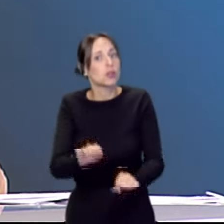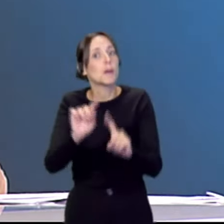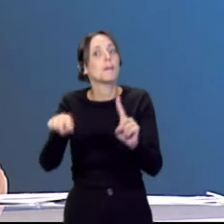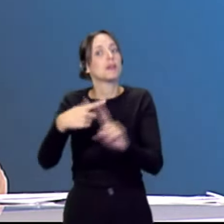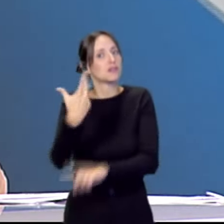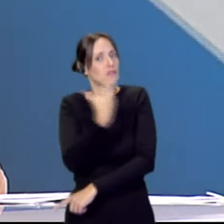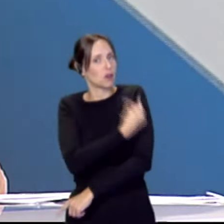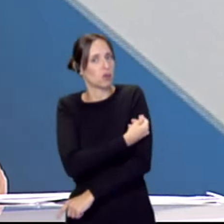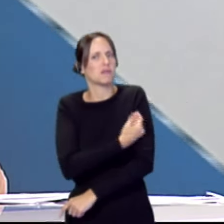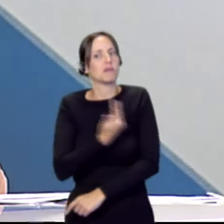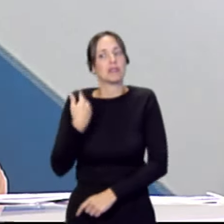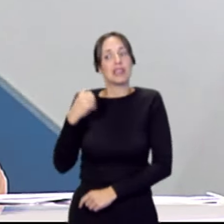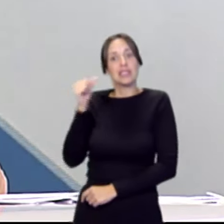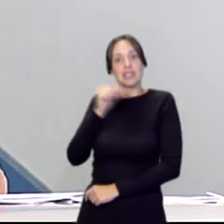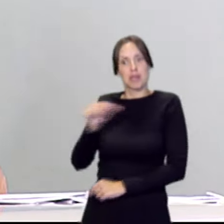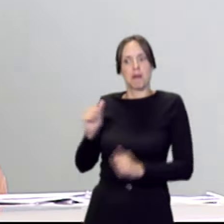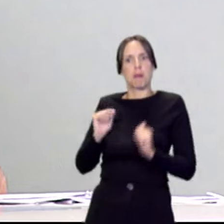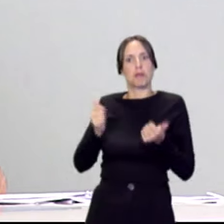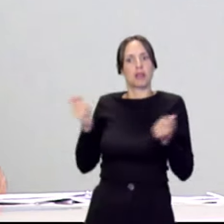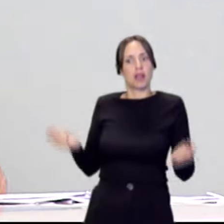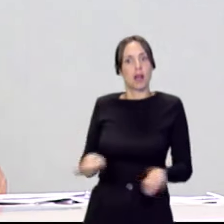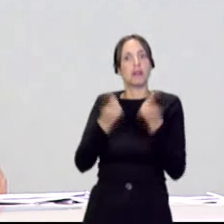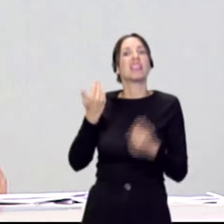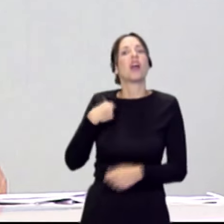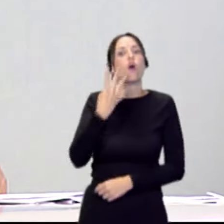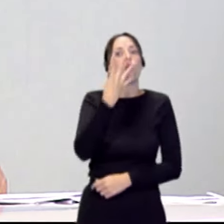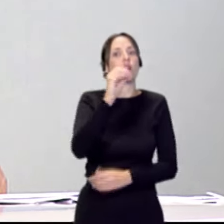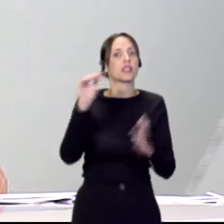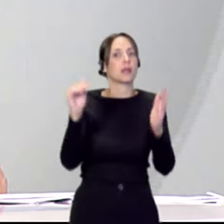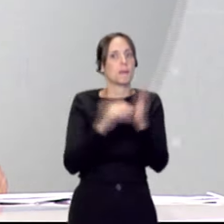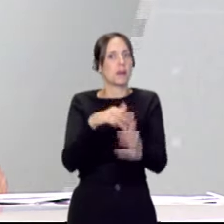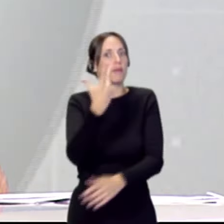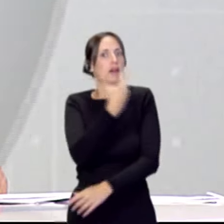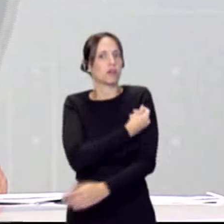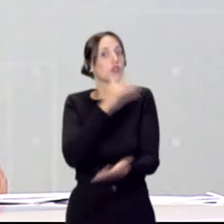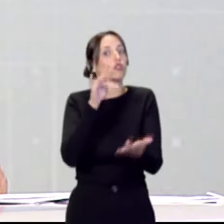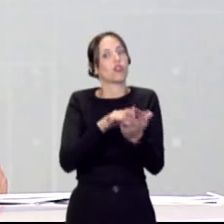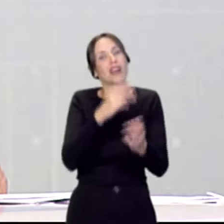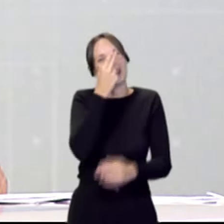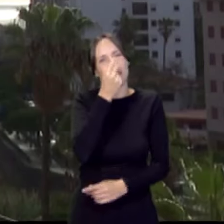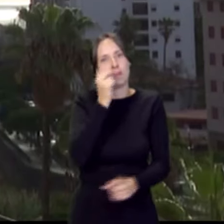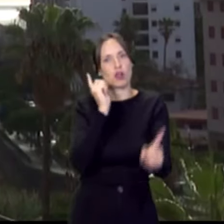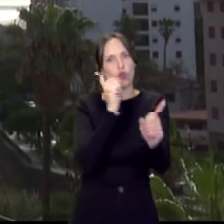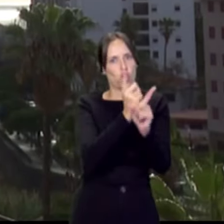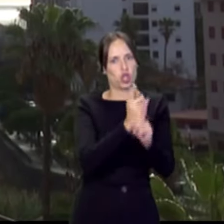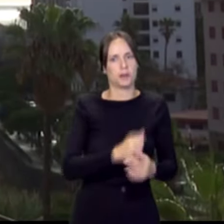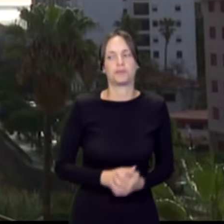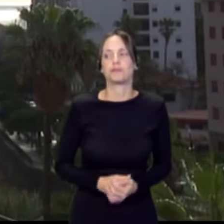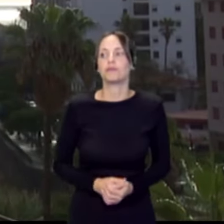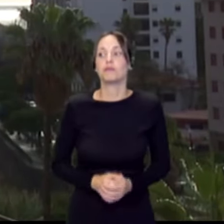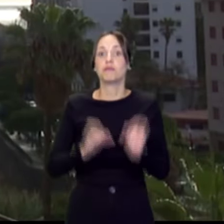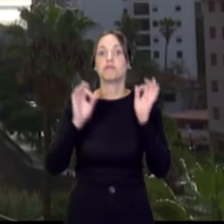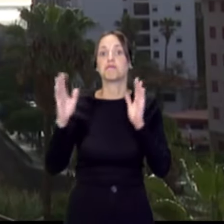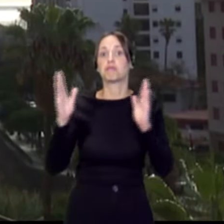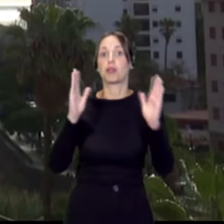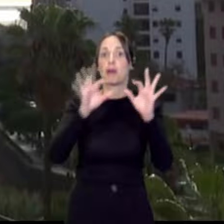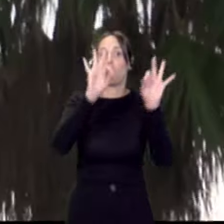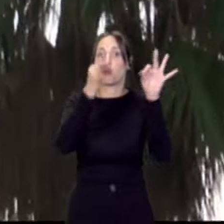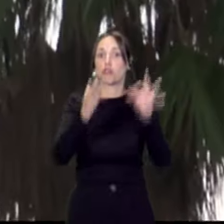la campaña y ya se han administrado más de 40.000 dosis contra la gripe. En pleno otoño, aunque